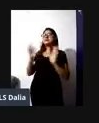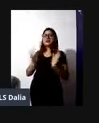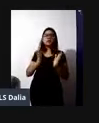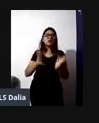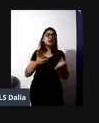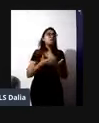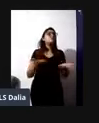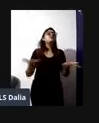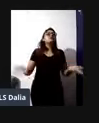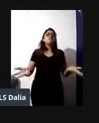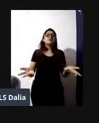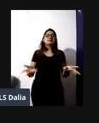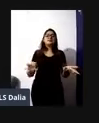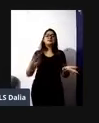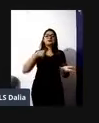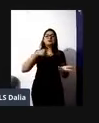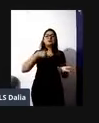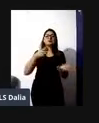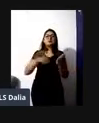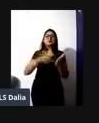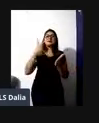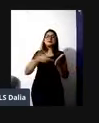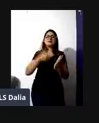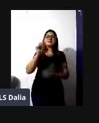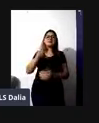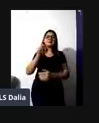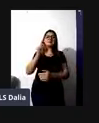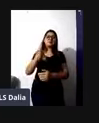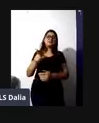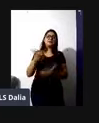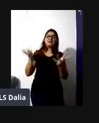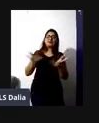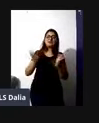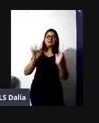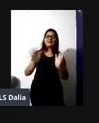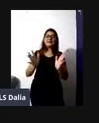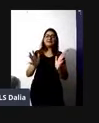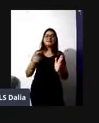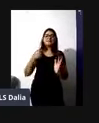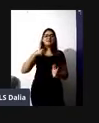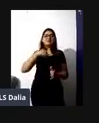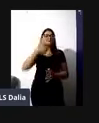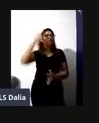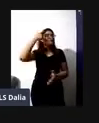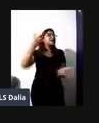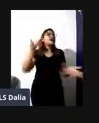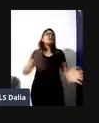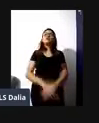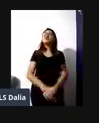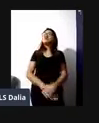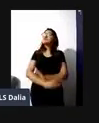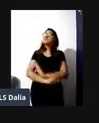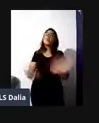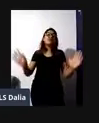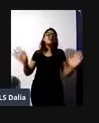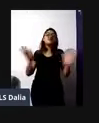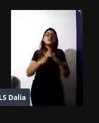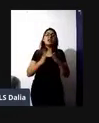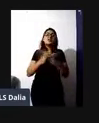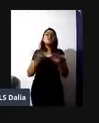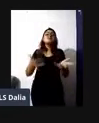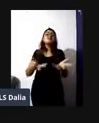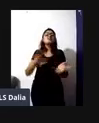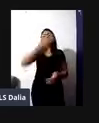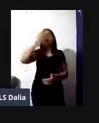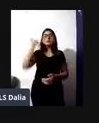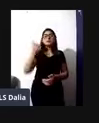ya hicimos y deshicimos 2 o 3 veces lo mismo y ya se nos acabó la actividad, ¿no? Y tampoco podemos estar todo el tiempo